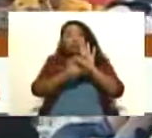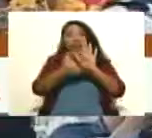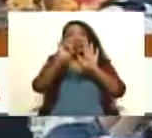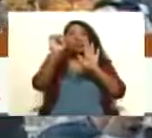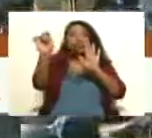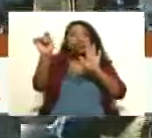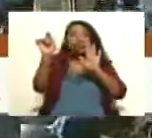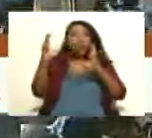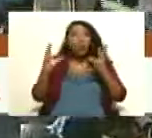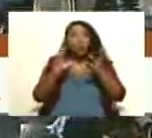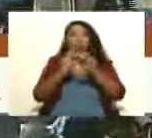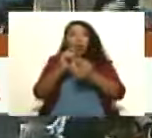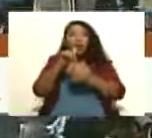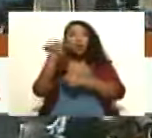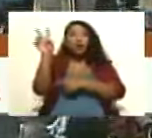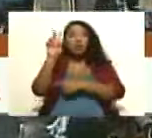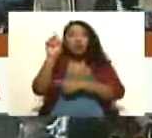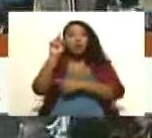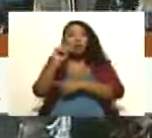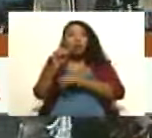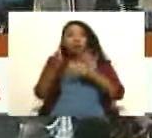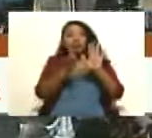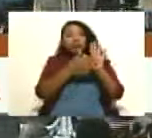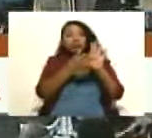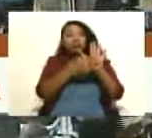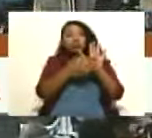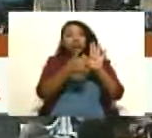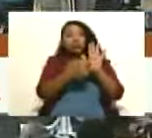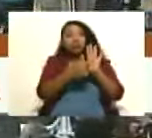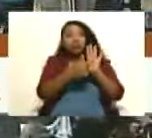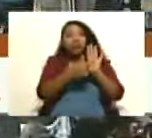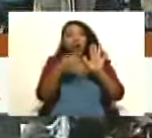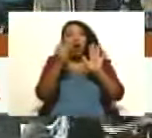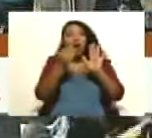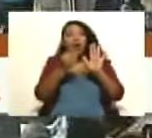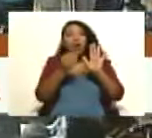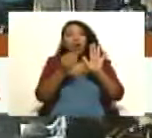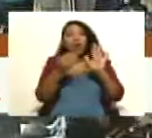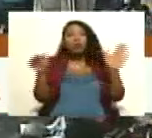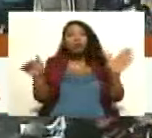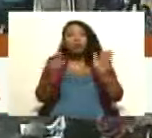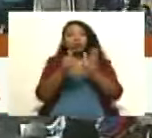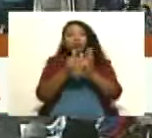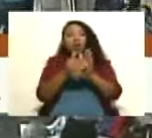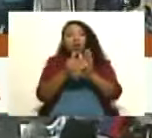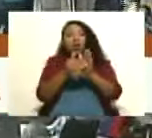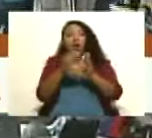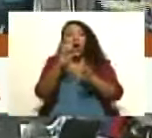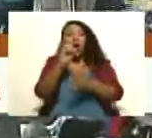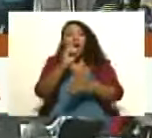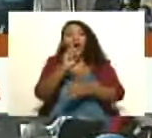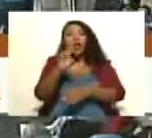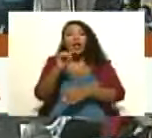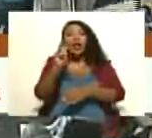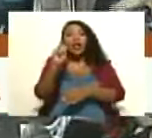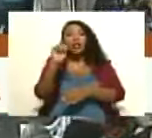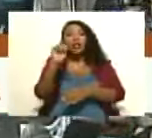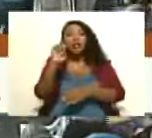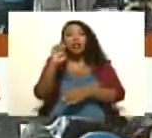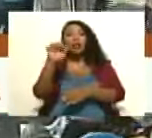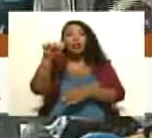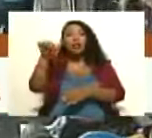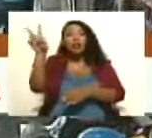han acompañado a nuestro país también reflejan cómo zona limítrofe al oriente de nuestro país, el